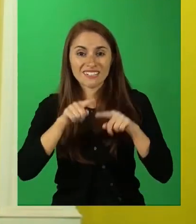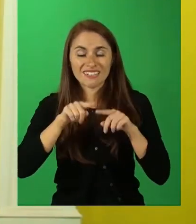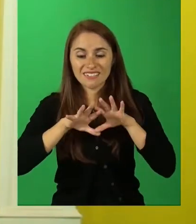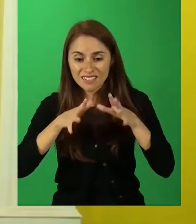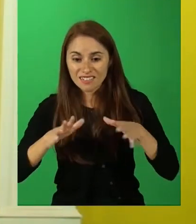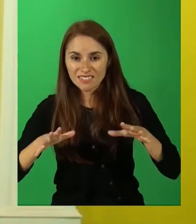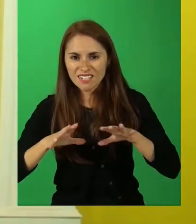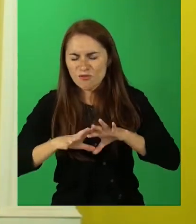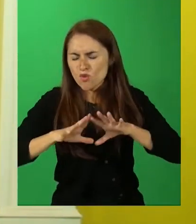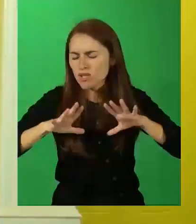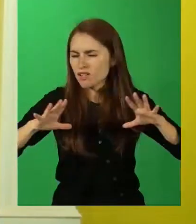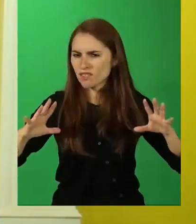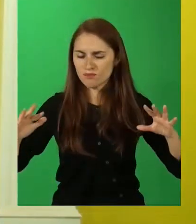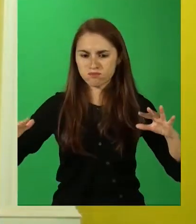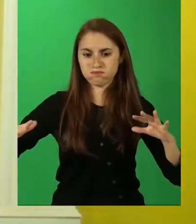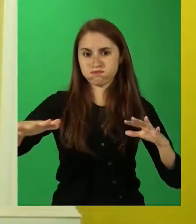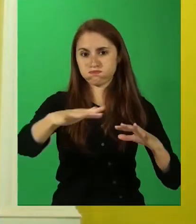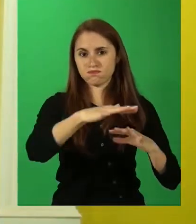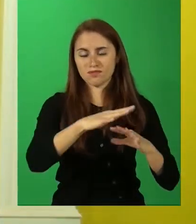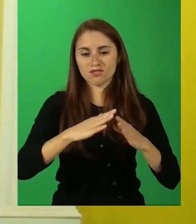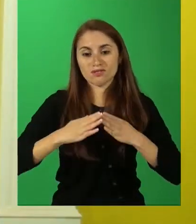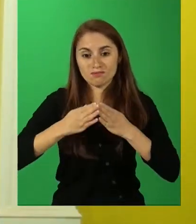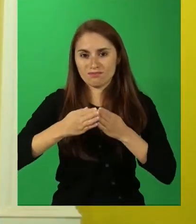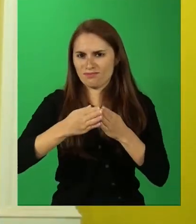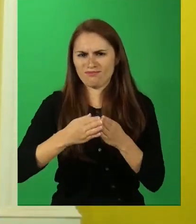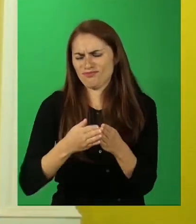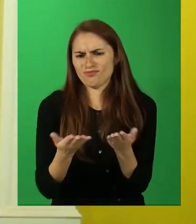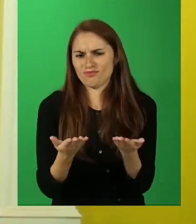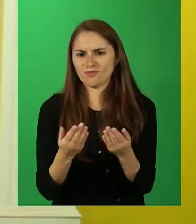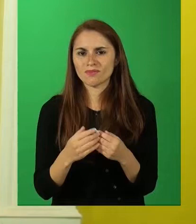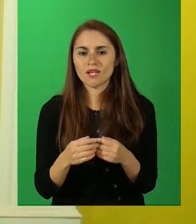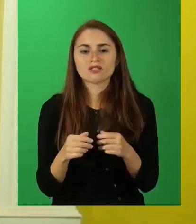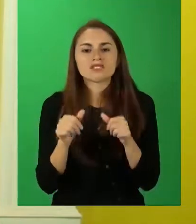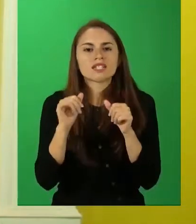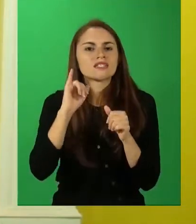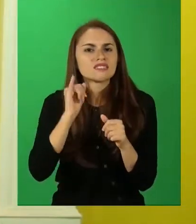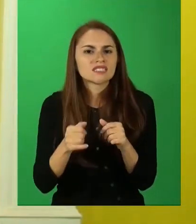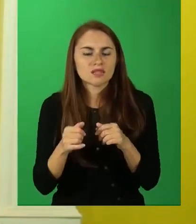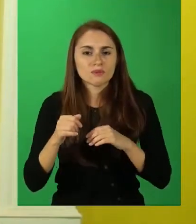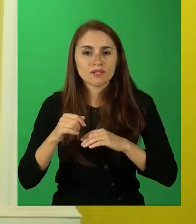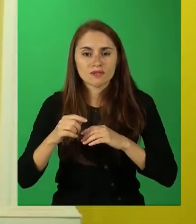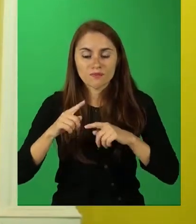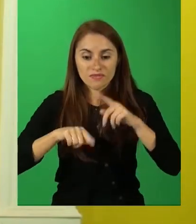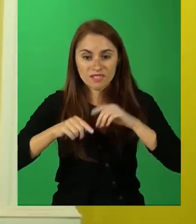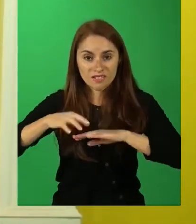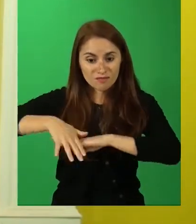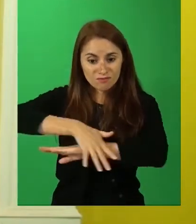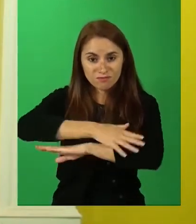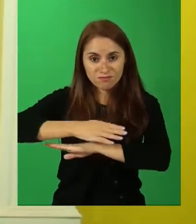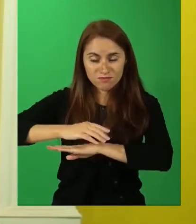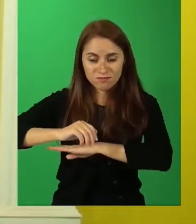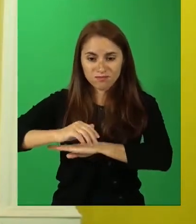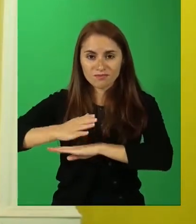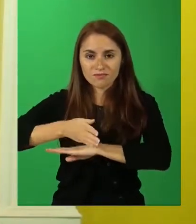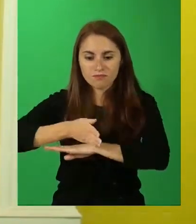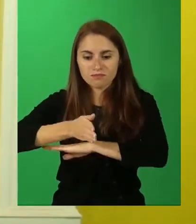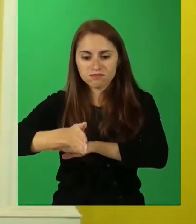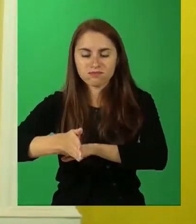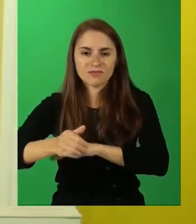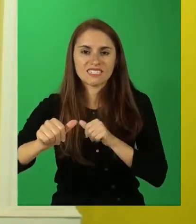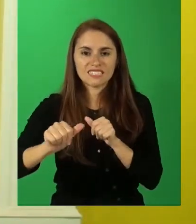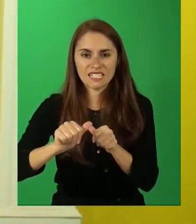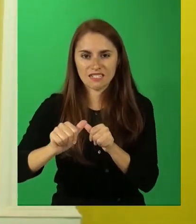sentido atravesarlo, y por eso se navegaba cerca de la costa y de las islas ya conocidas.